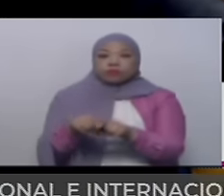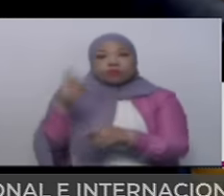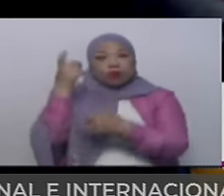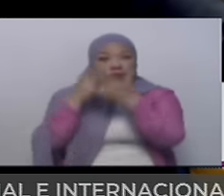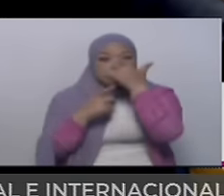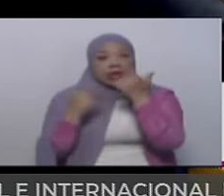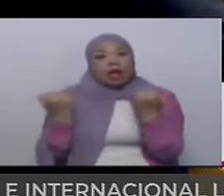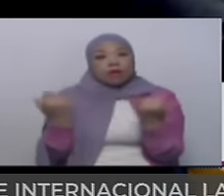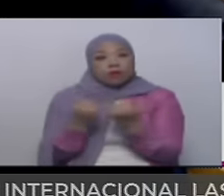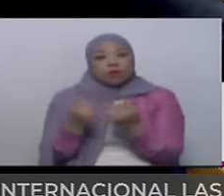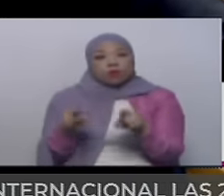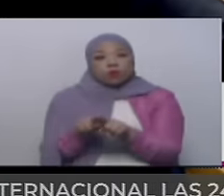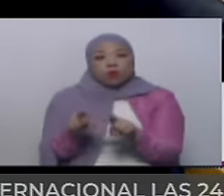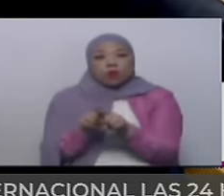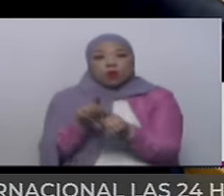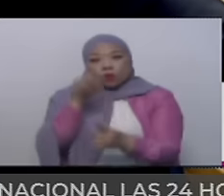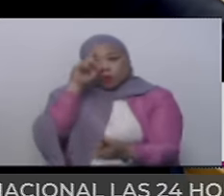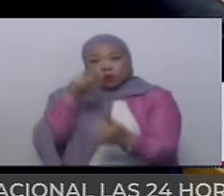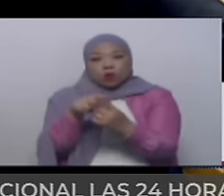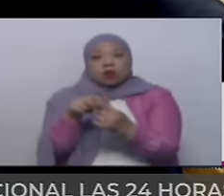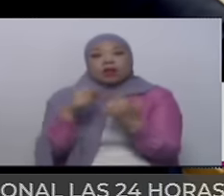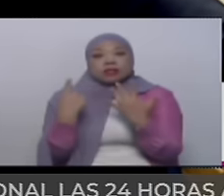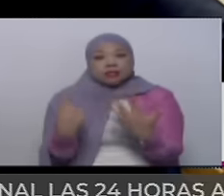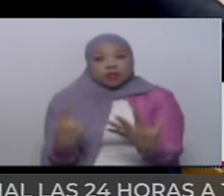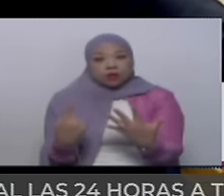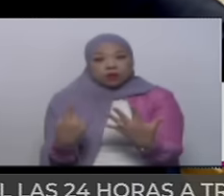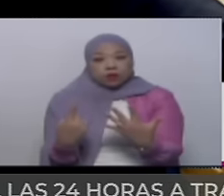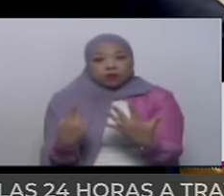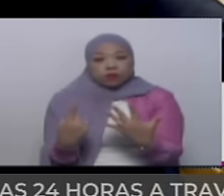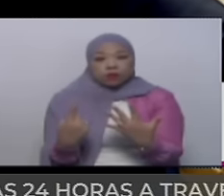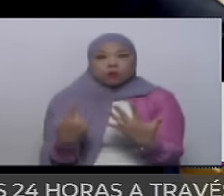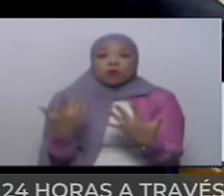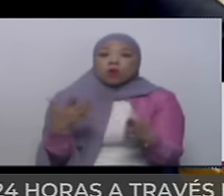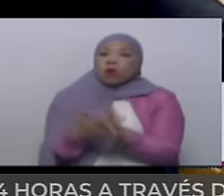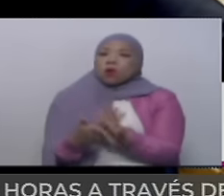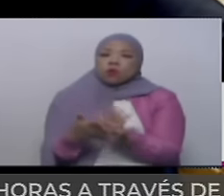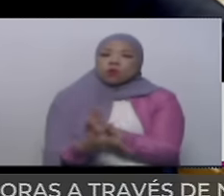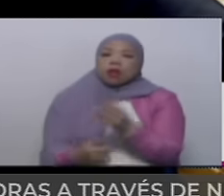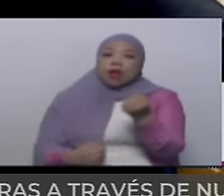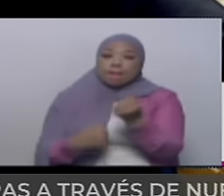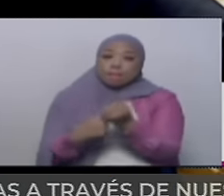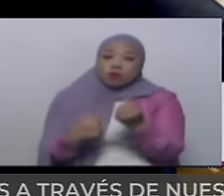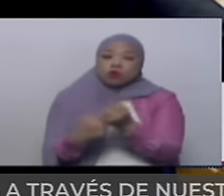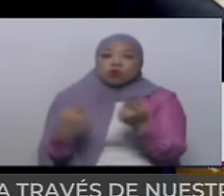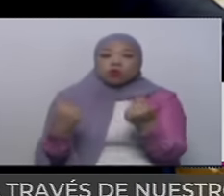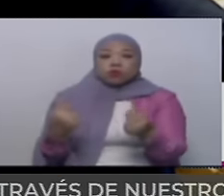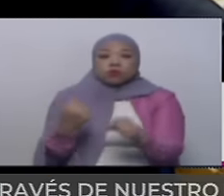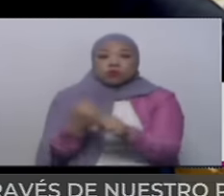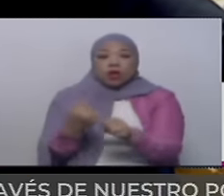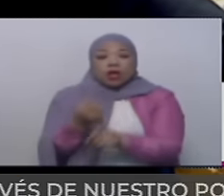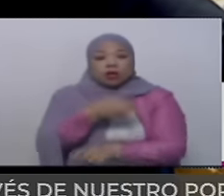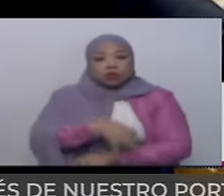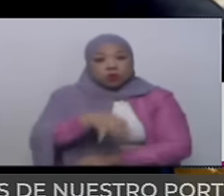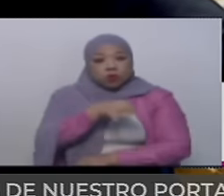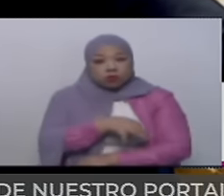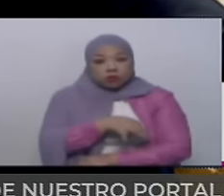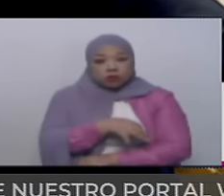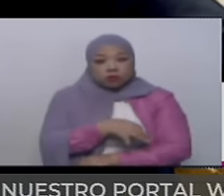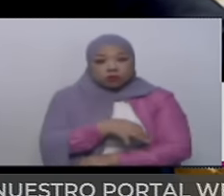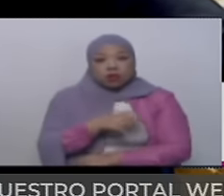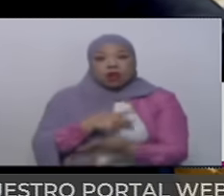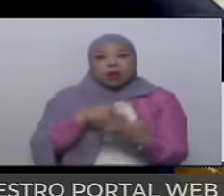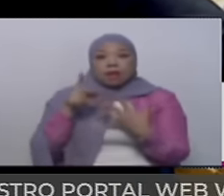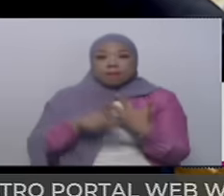Chávez, hay un vértice número 6 que tiene que ver con el apoyo de la economía social. Y este